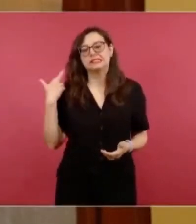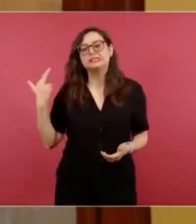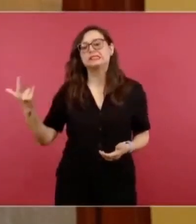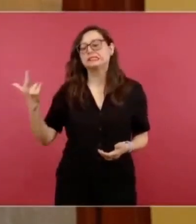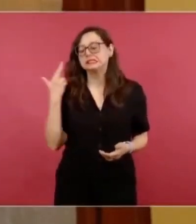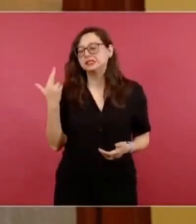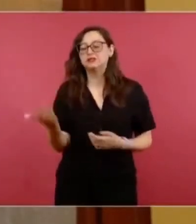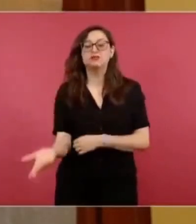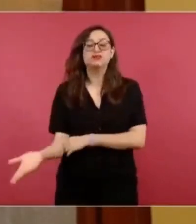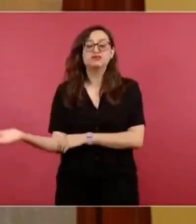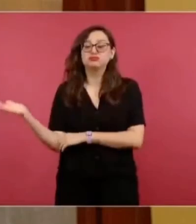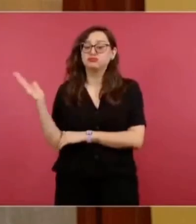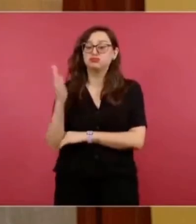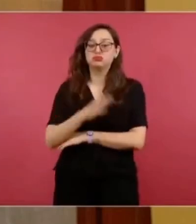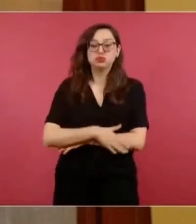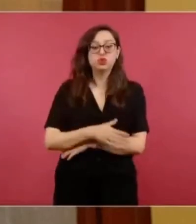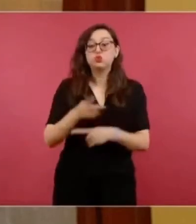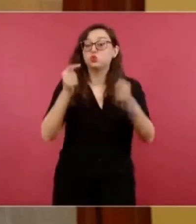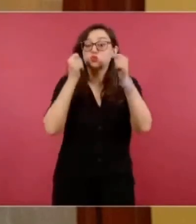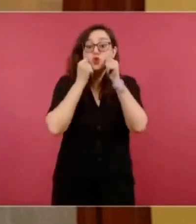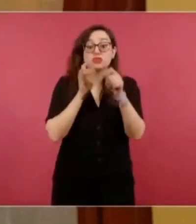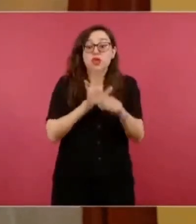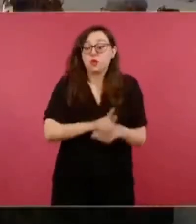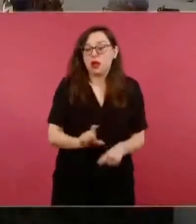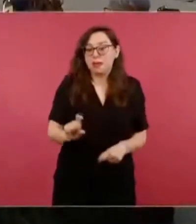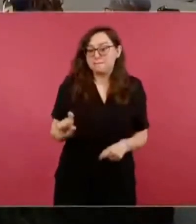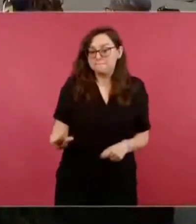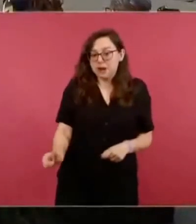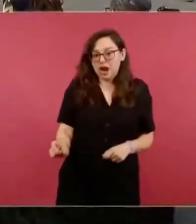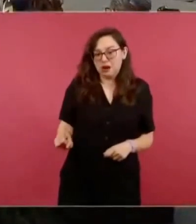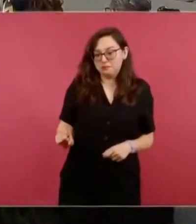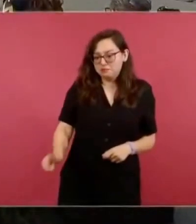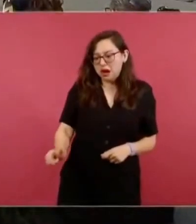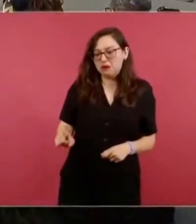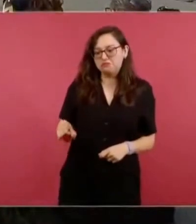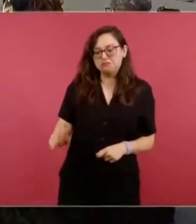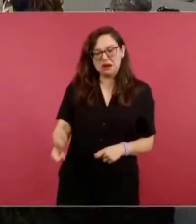y aunque le cambies de estación, es lo mismo.